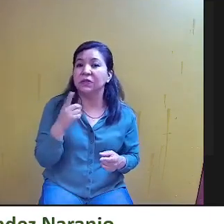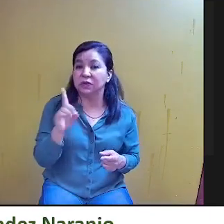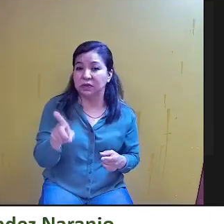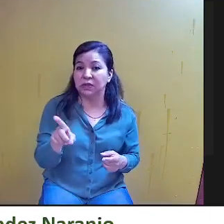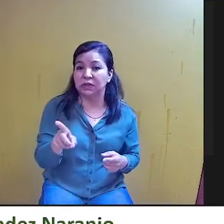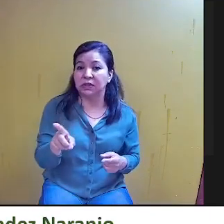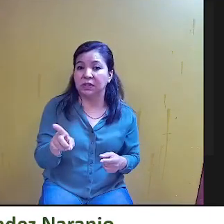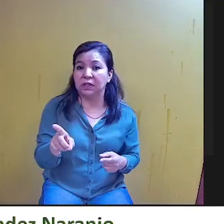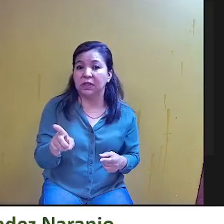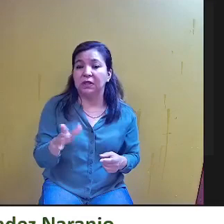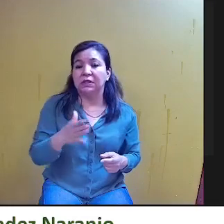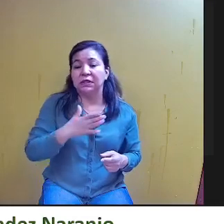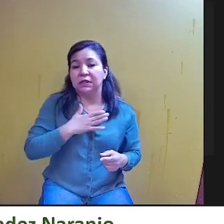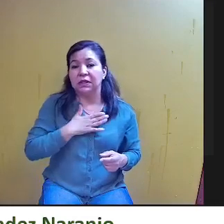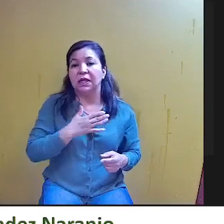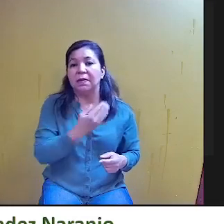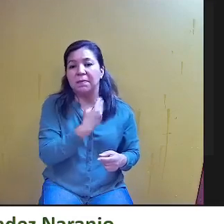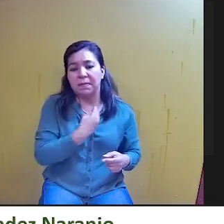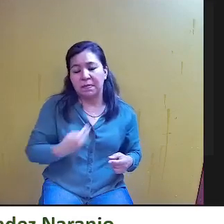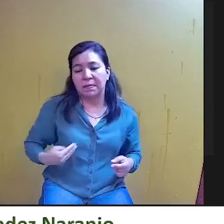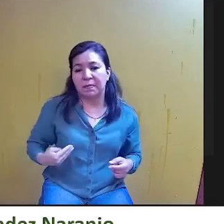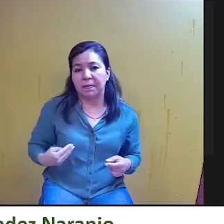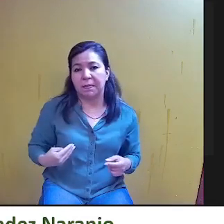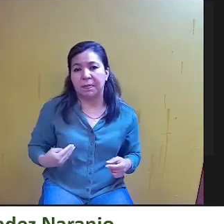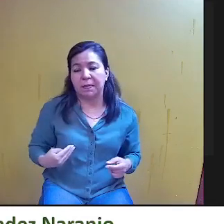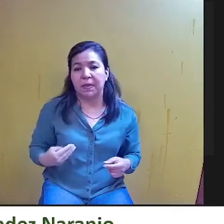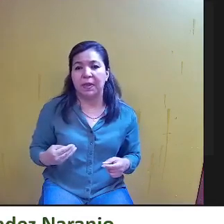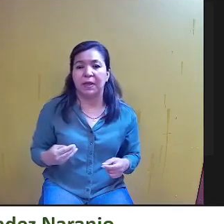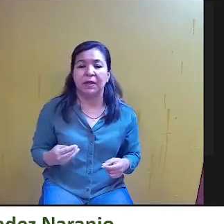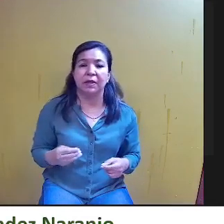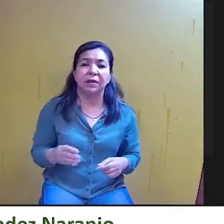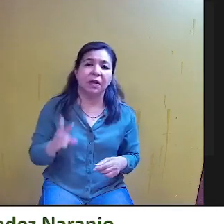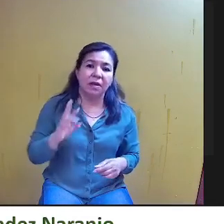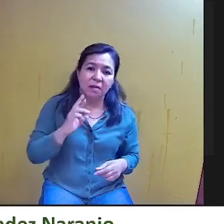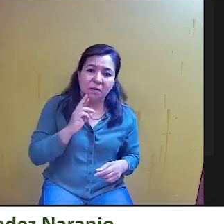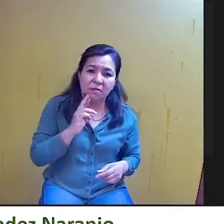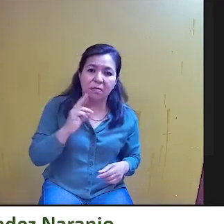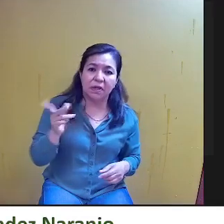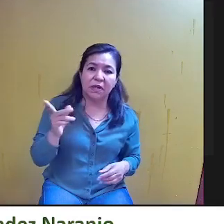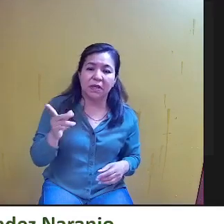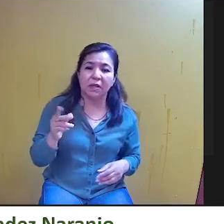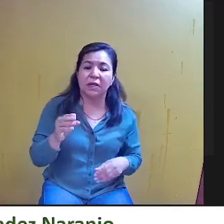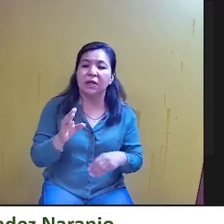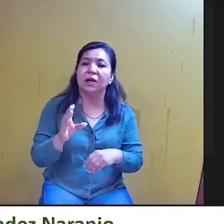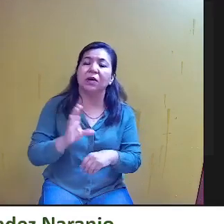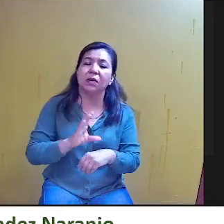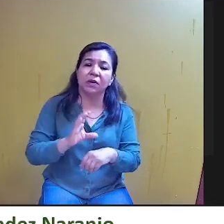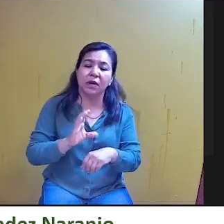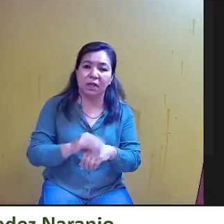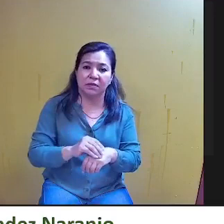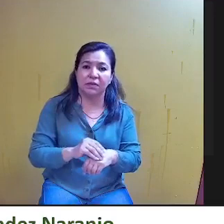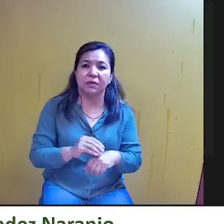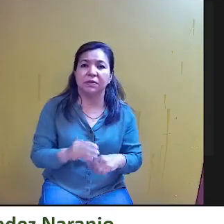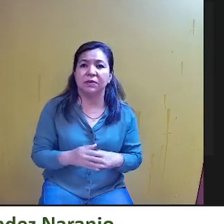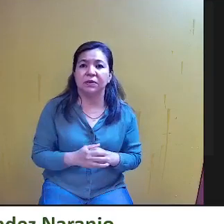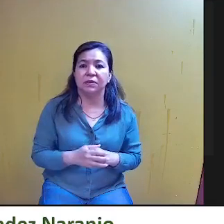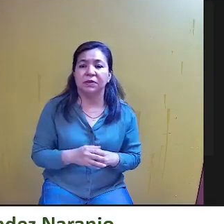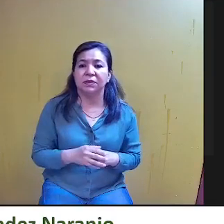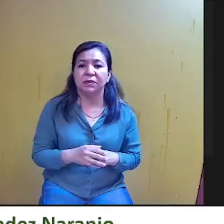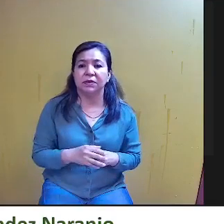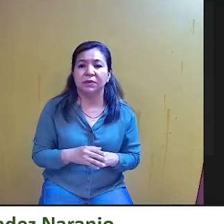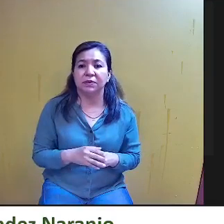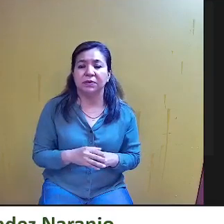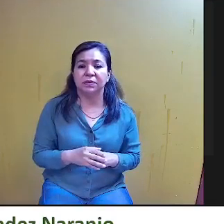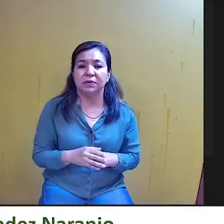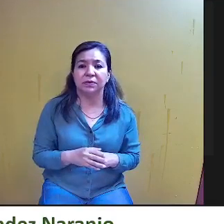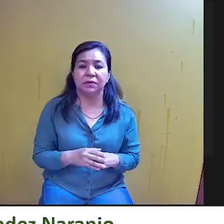le designó presidente, no obstante haber obtenido el mejor promedio en las evaluaciones respectivas. Al respecto, es